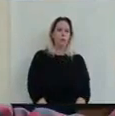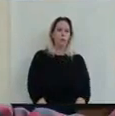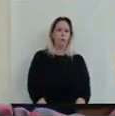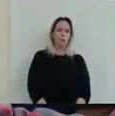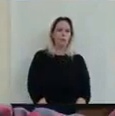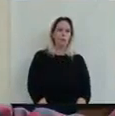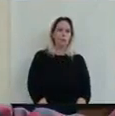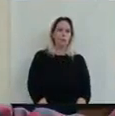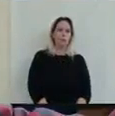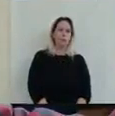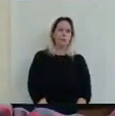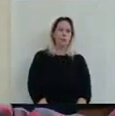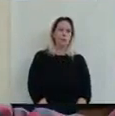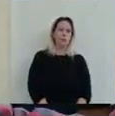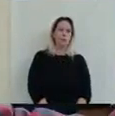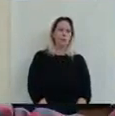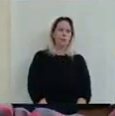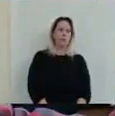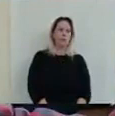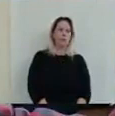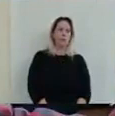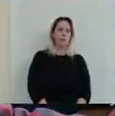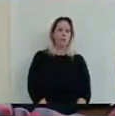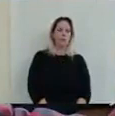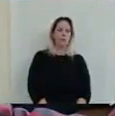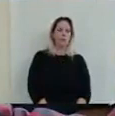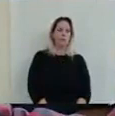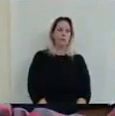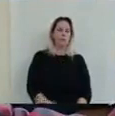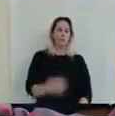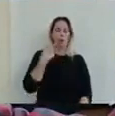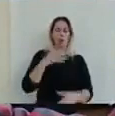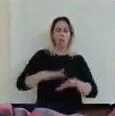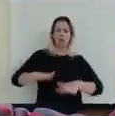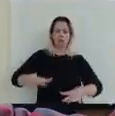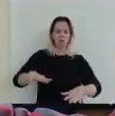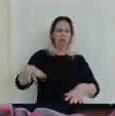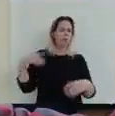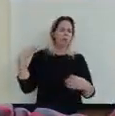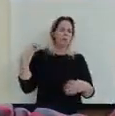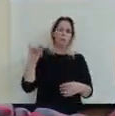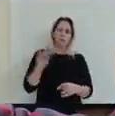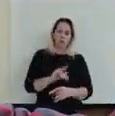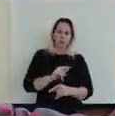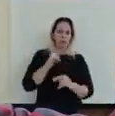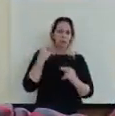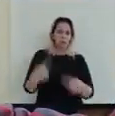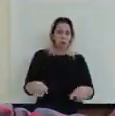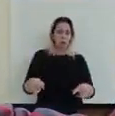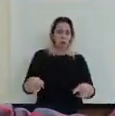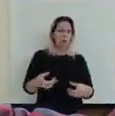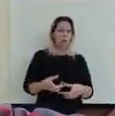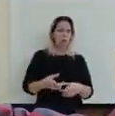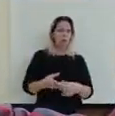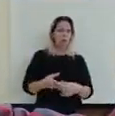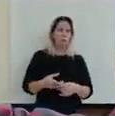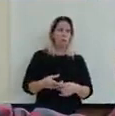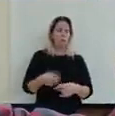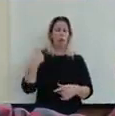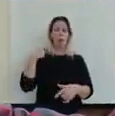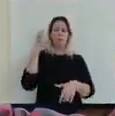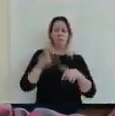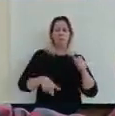quiere o no quiere que abra un gimnasio. Estamos en una situación gravísima, excepcional, y hay montones de personas que se